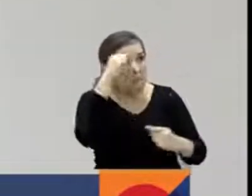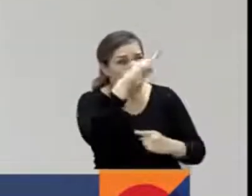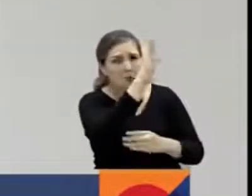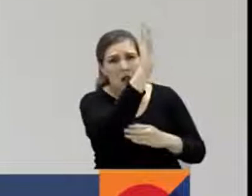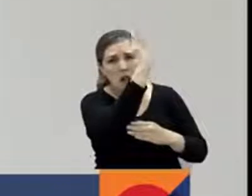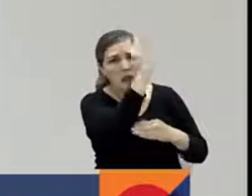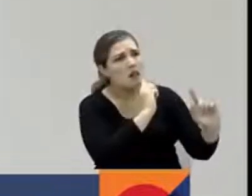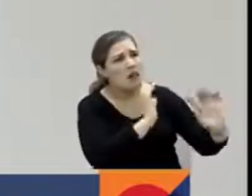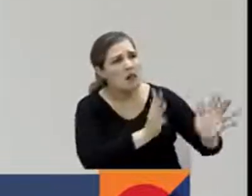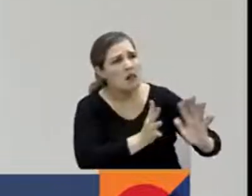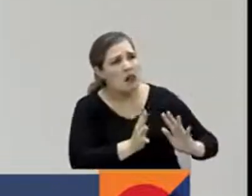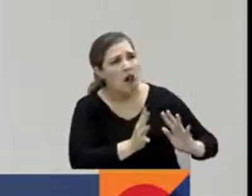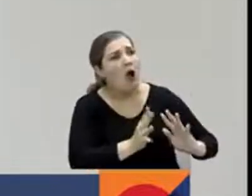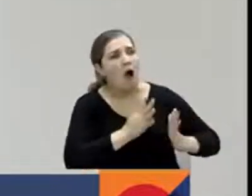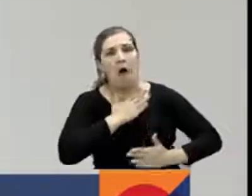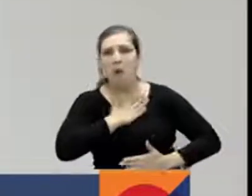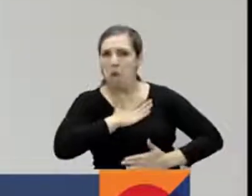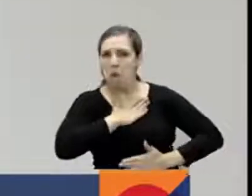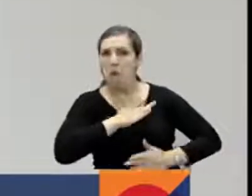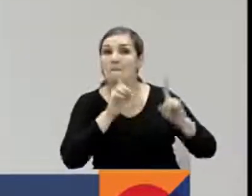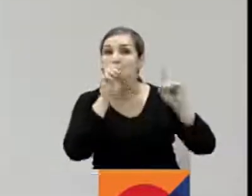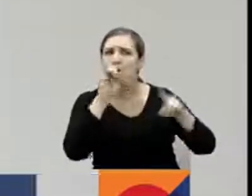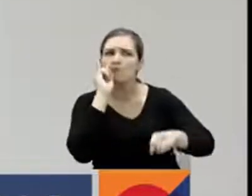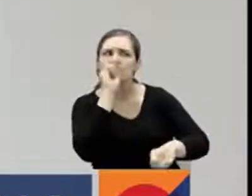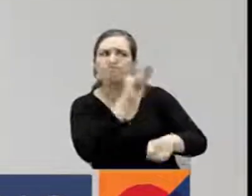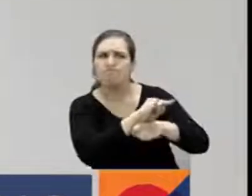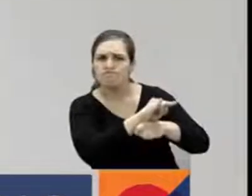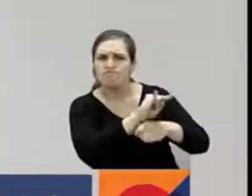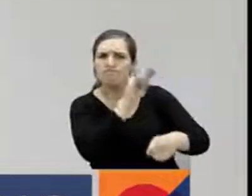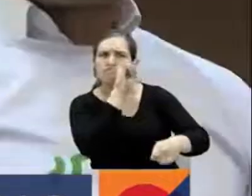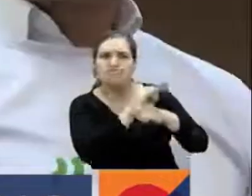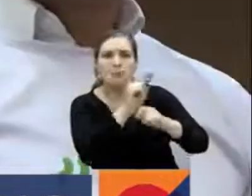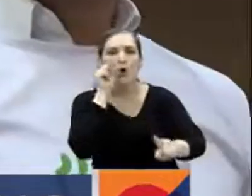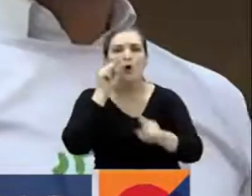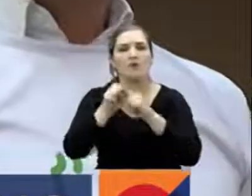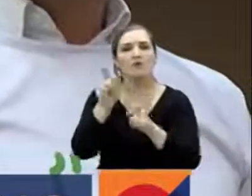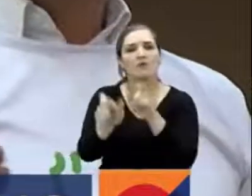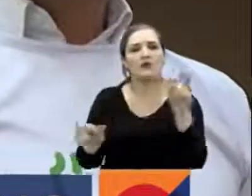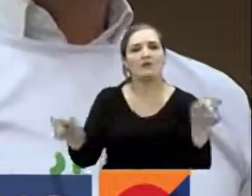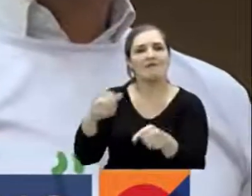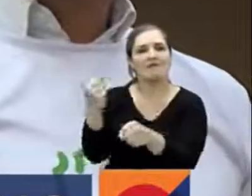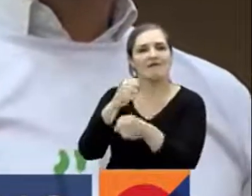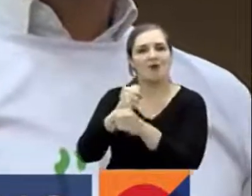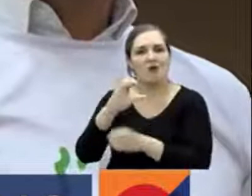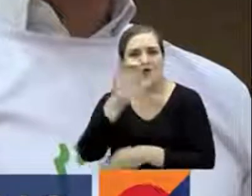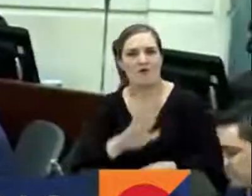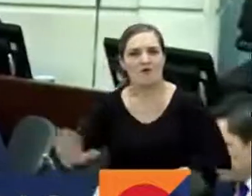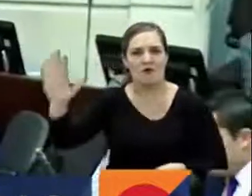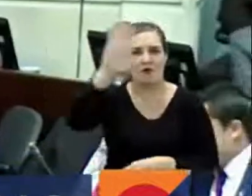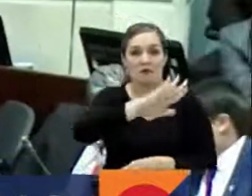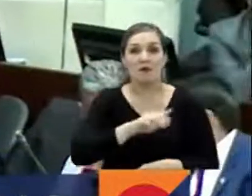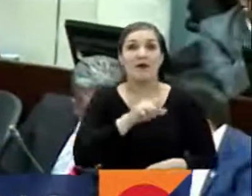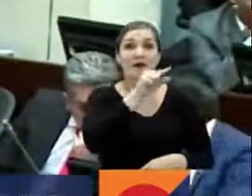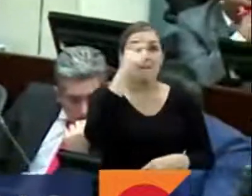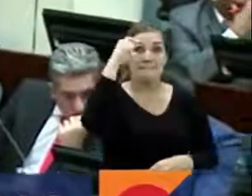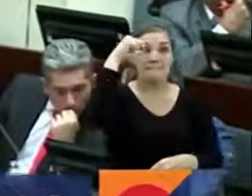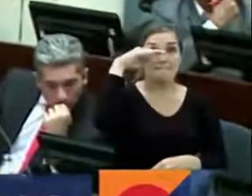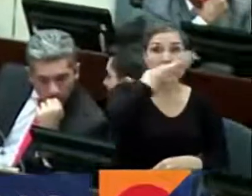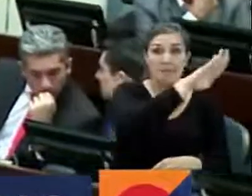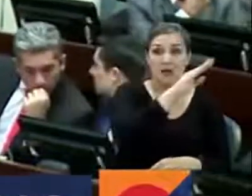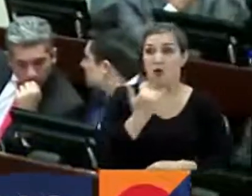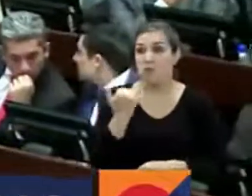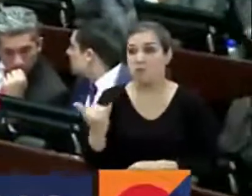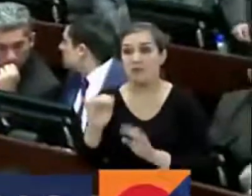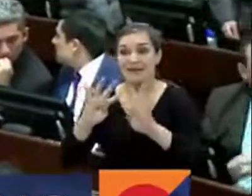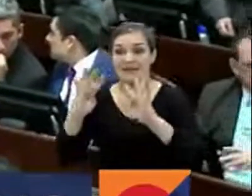pero vamos a estar vigilantes para proteger el empleo de los colombianos. Gustavo Petro trabajará con un Senado y una Cámara de